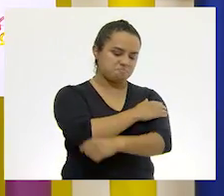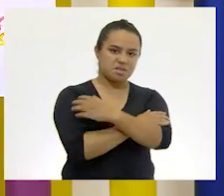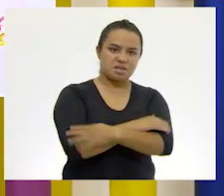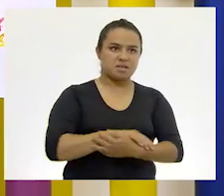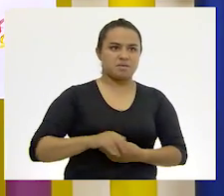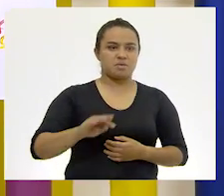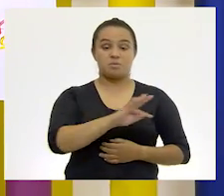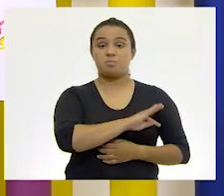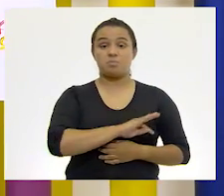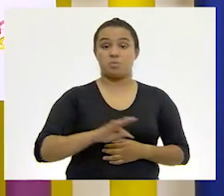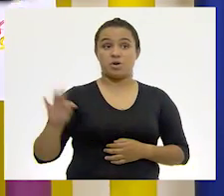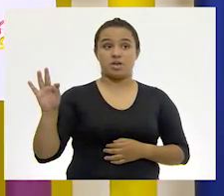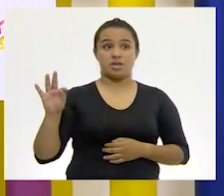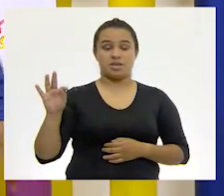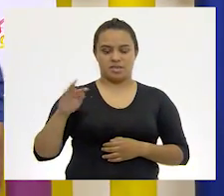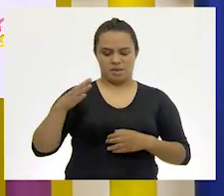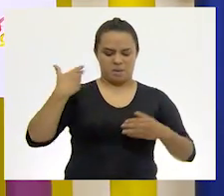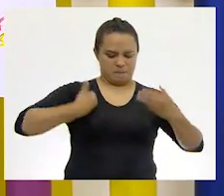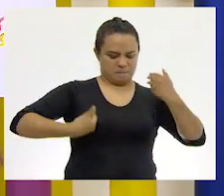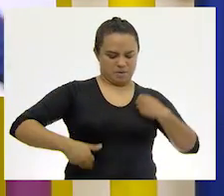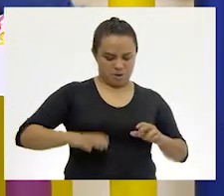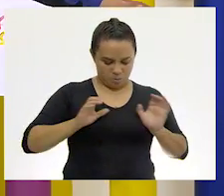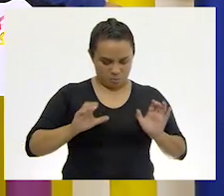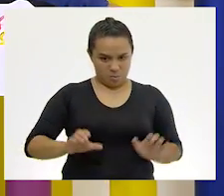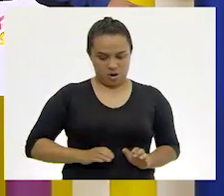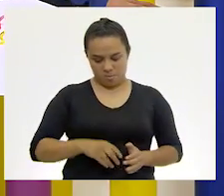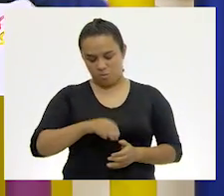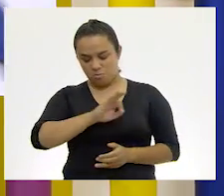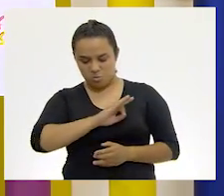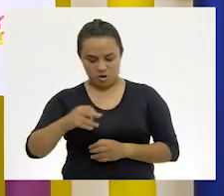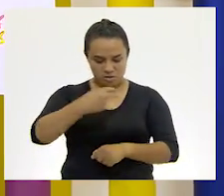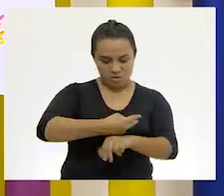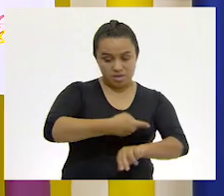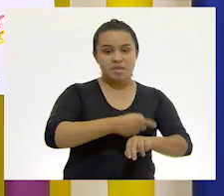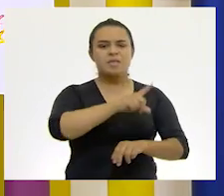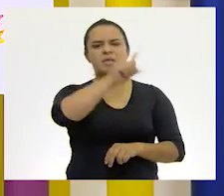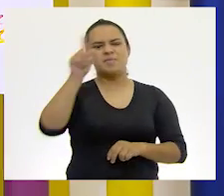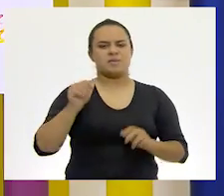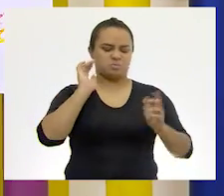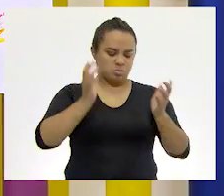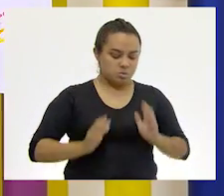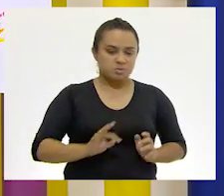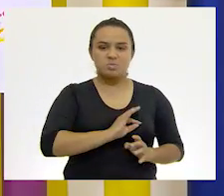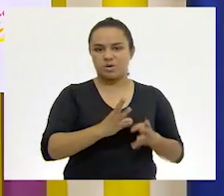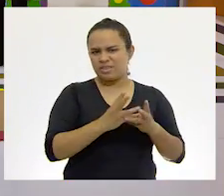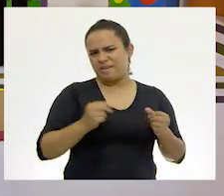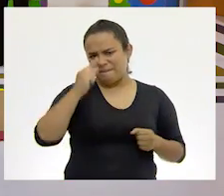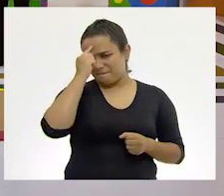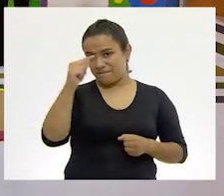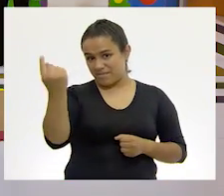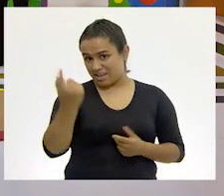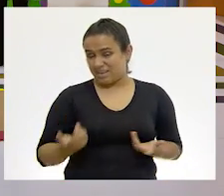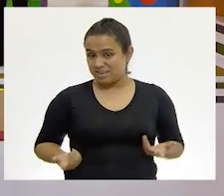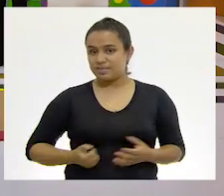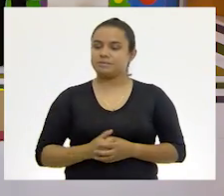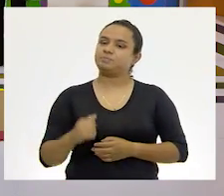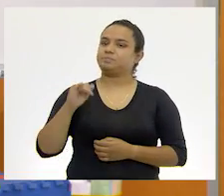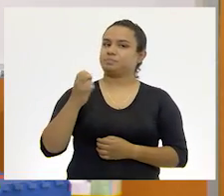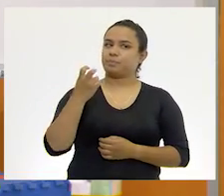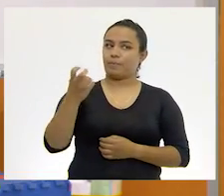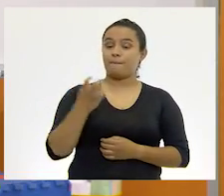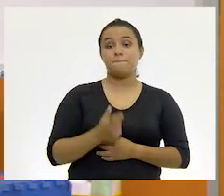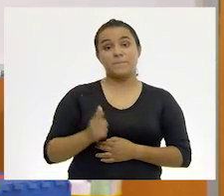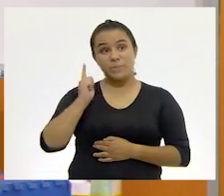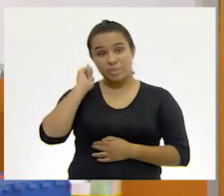nos podríamos llenar de pintura todo el cuerpo para pintar nuestra silueta. Exacto. Pues